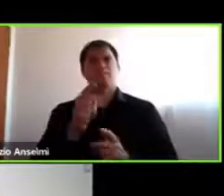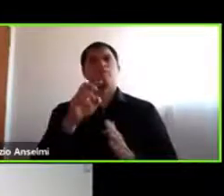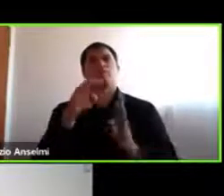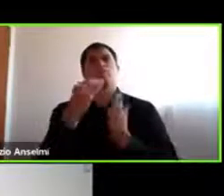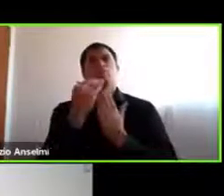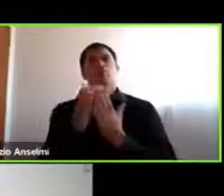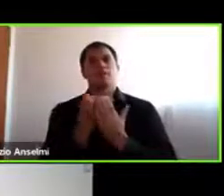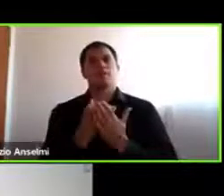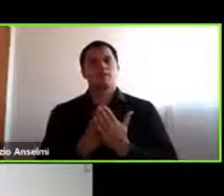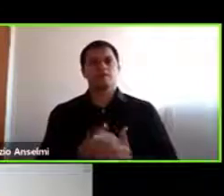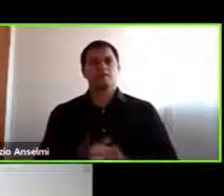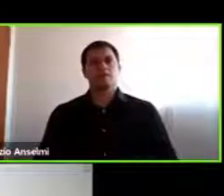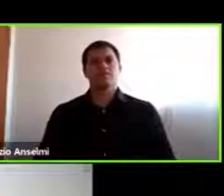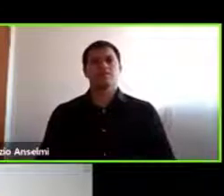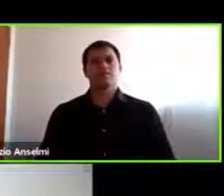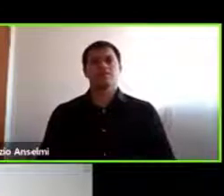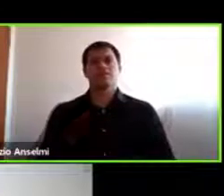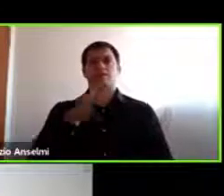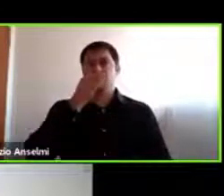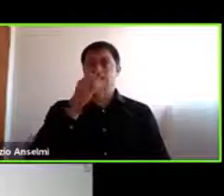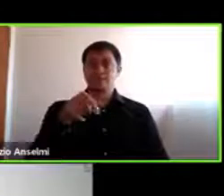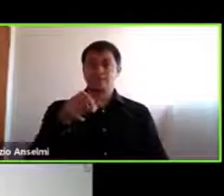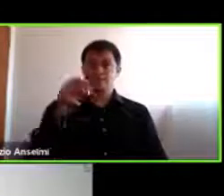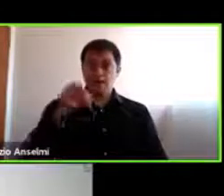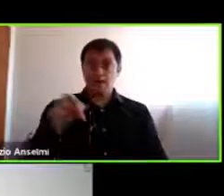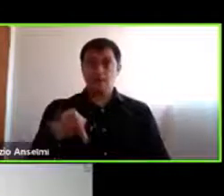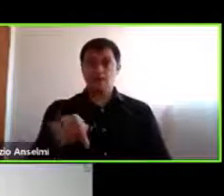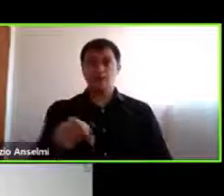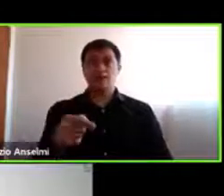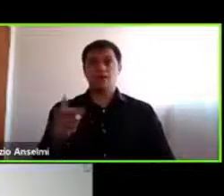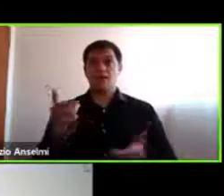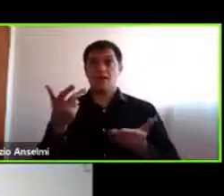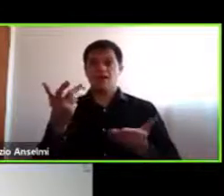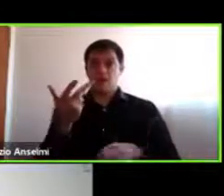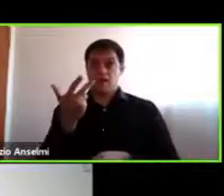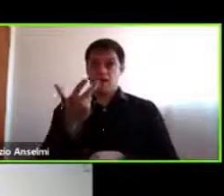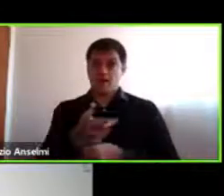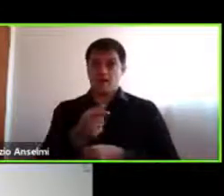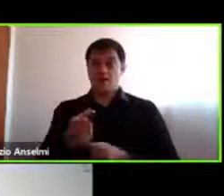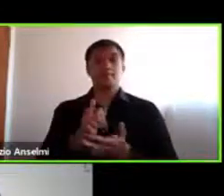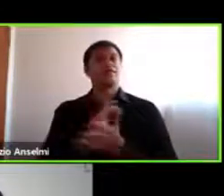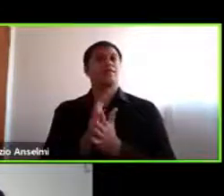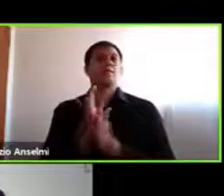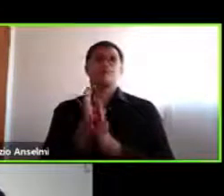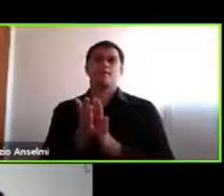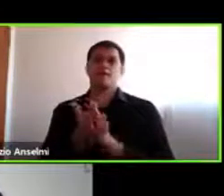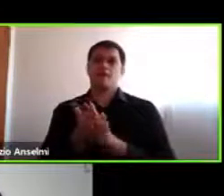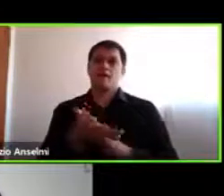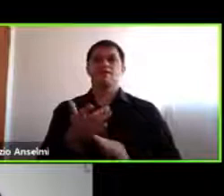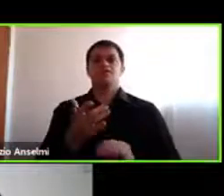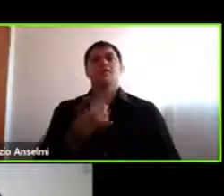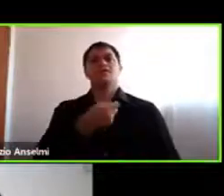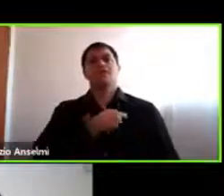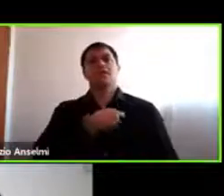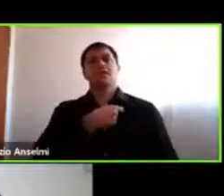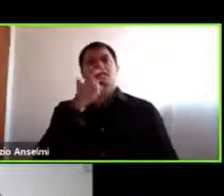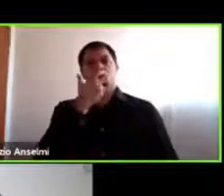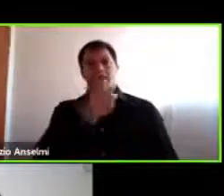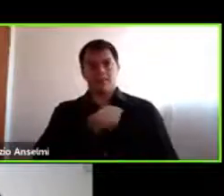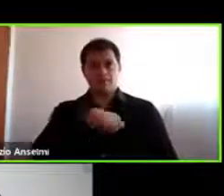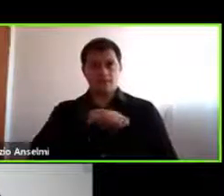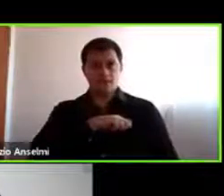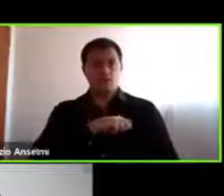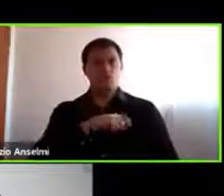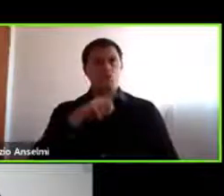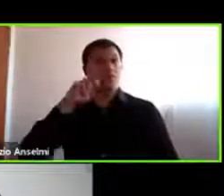de momento la versión chilena es la versión general del idioma hispano pero la idea es